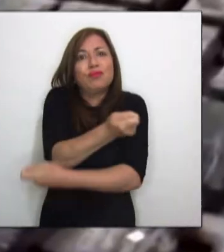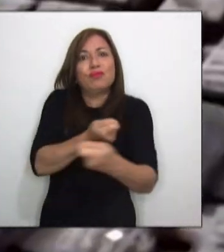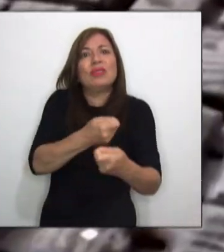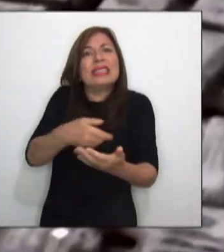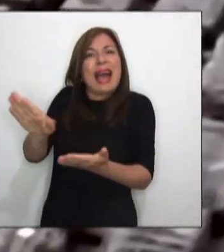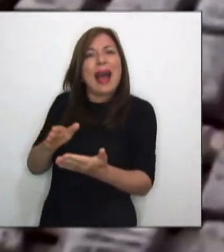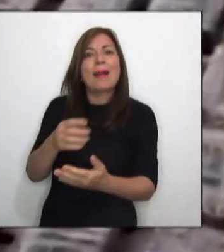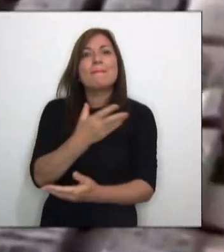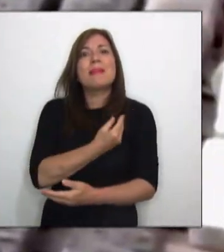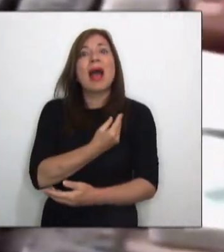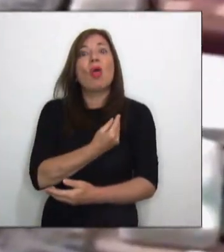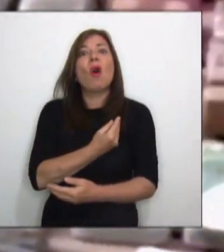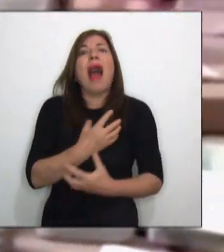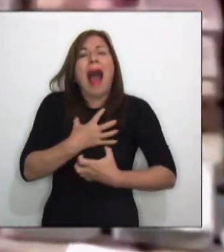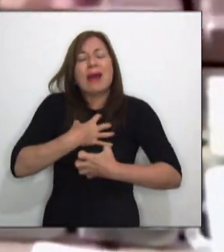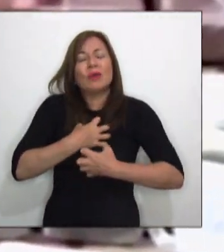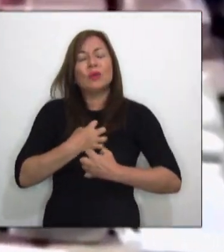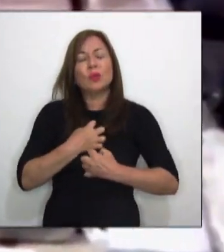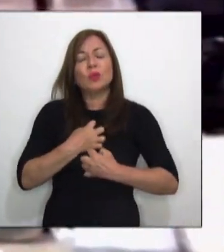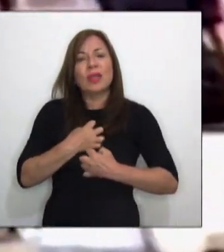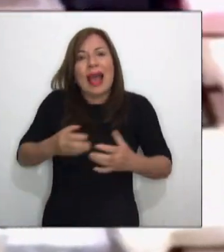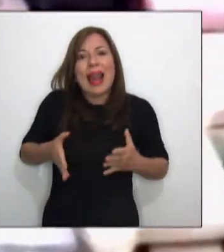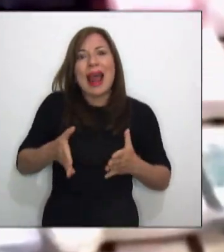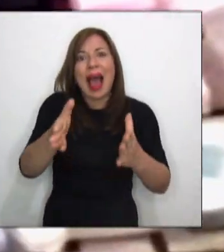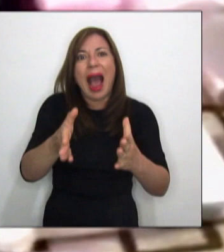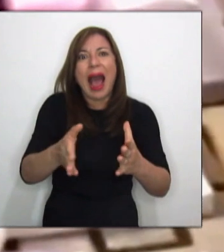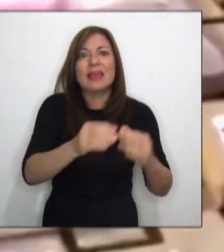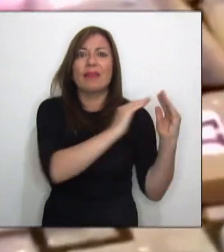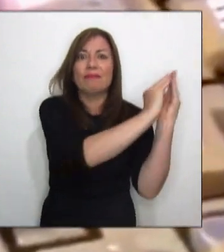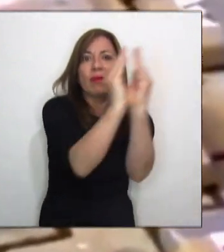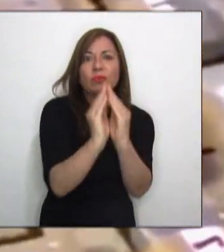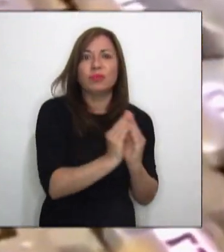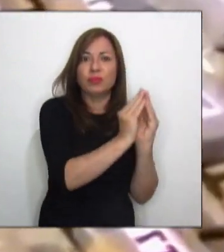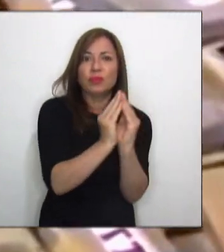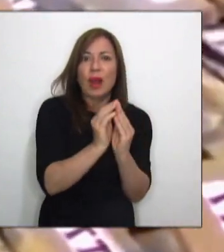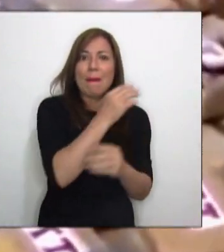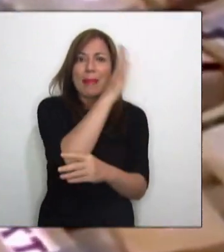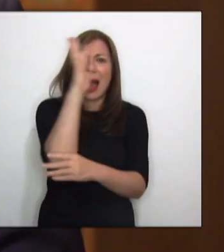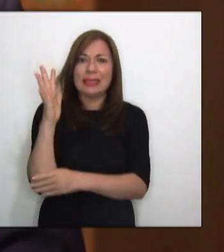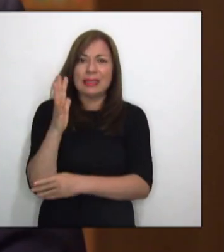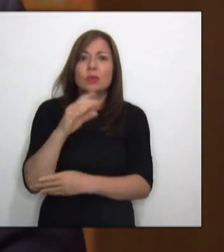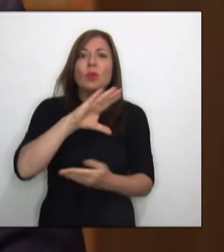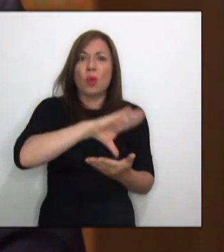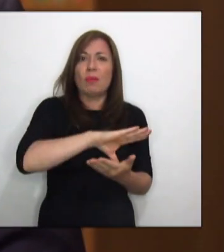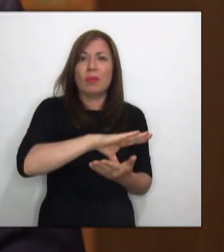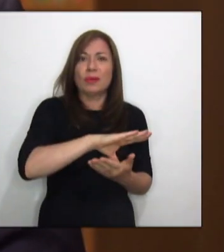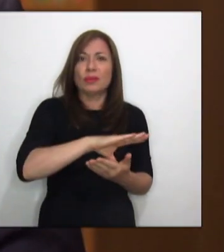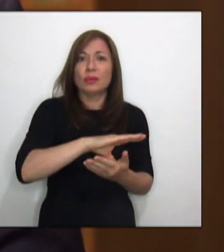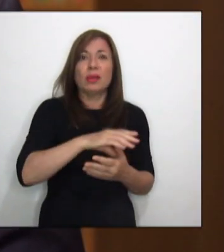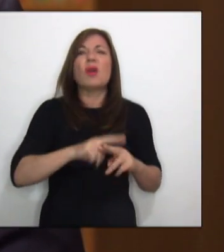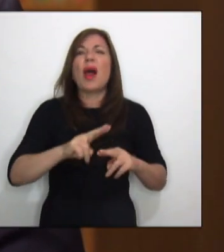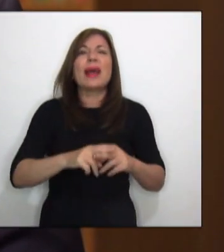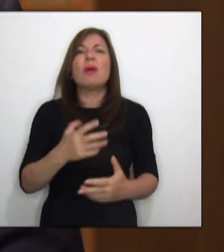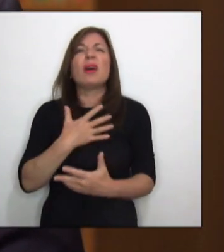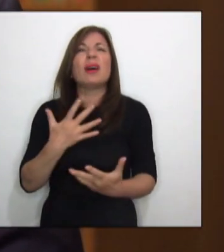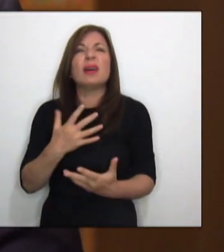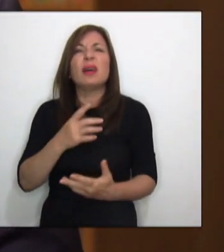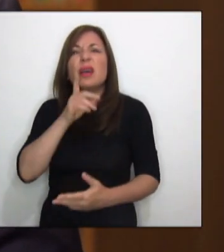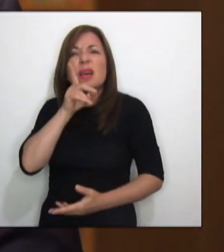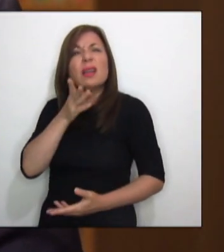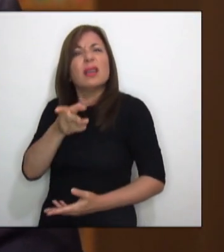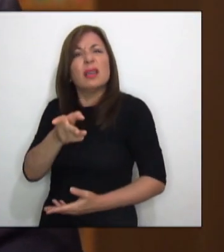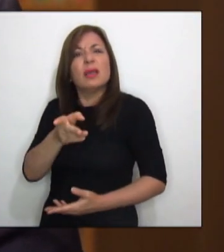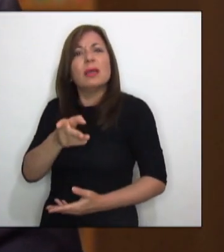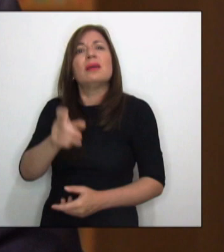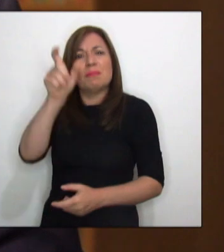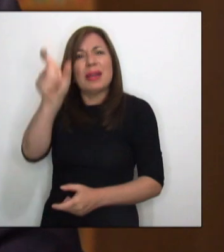para erradicar el miedo y la angustia en las calles, barrios y plazas de nuestro país. Lo haremos por cada uno de los